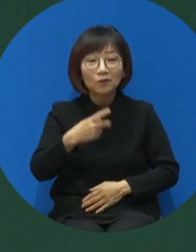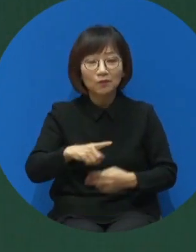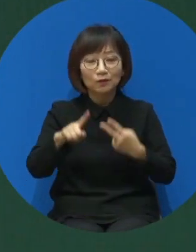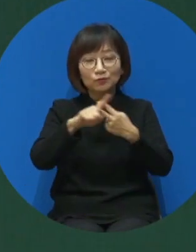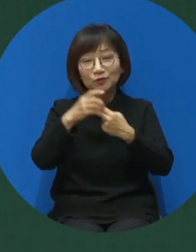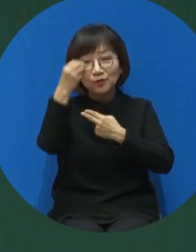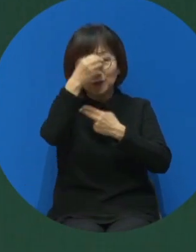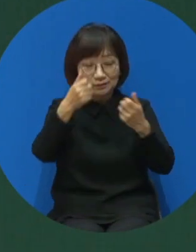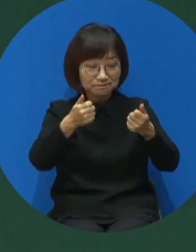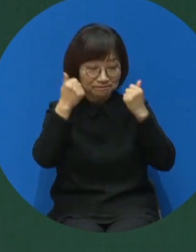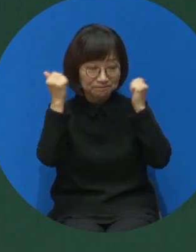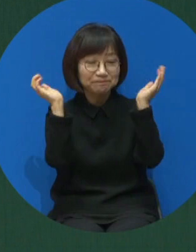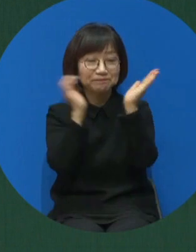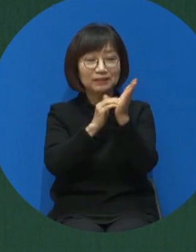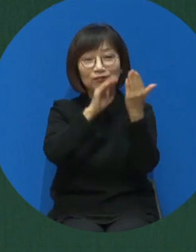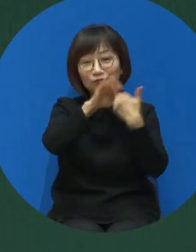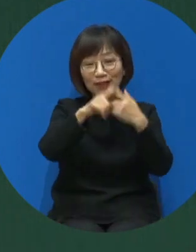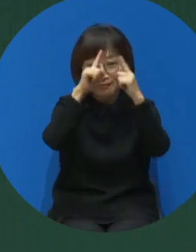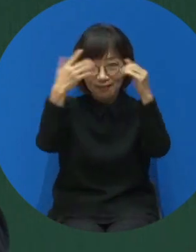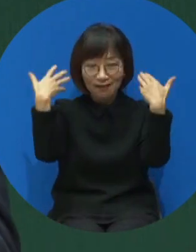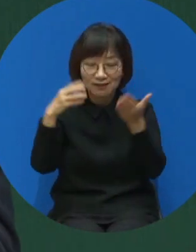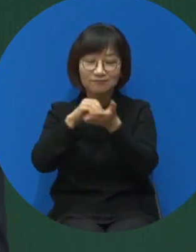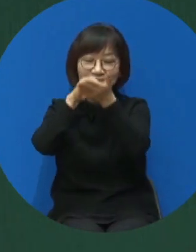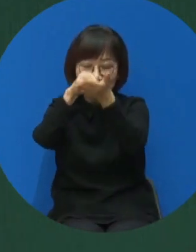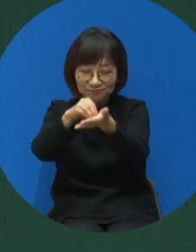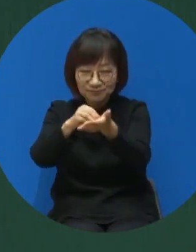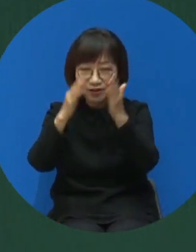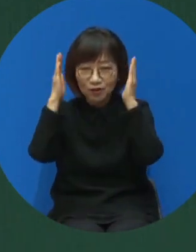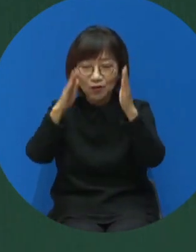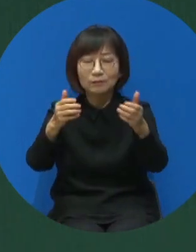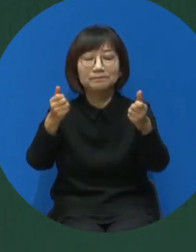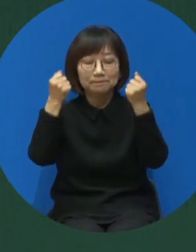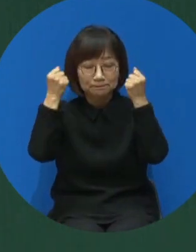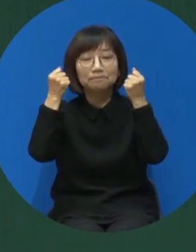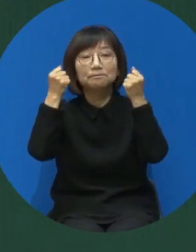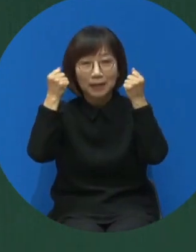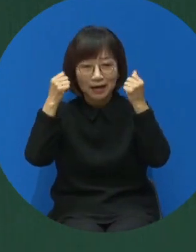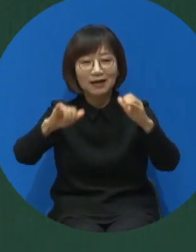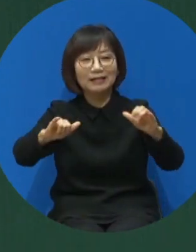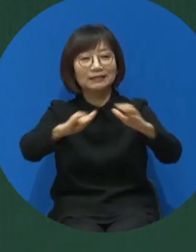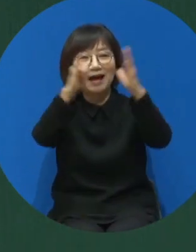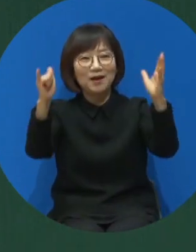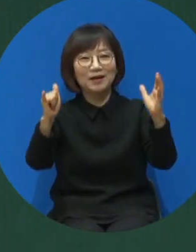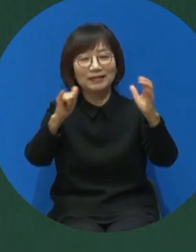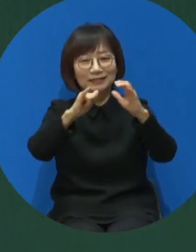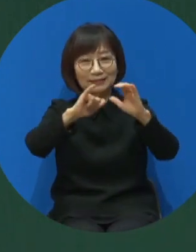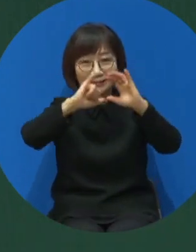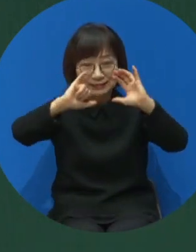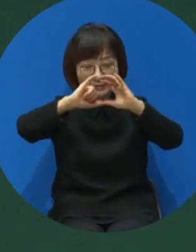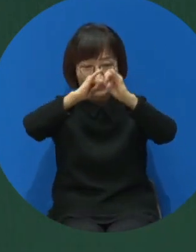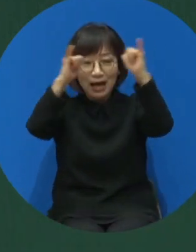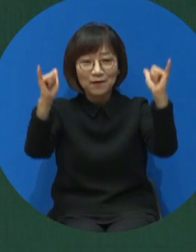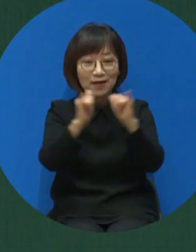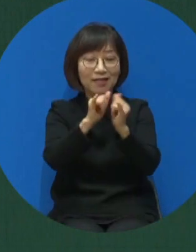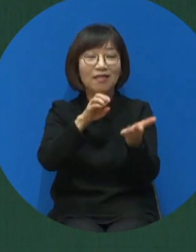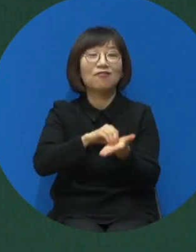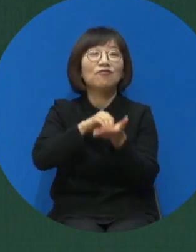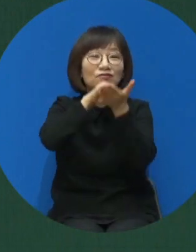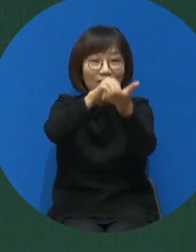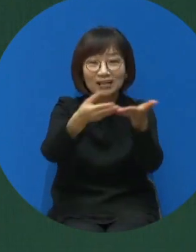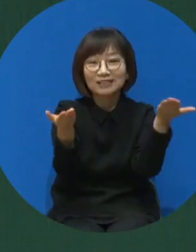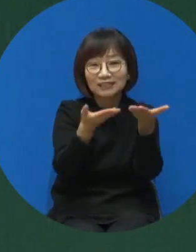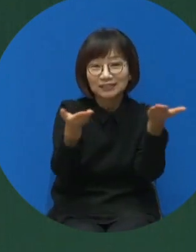no abandonó luego ustedes ya serán jóvenes adultos y se saldrán a la sociedad también y te niños del